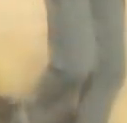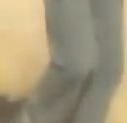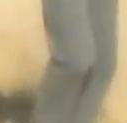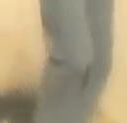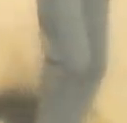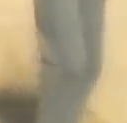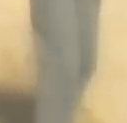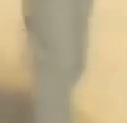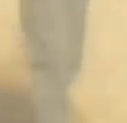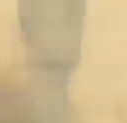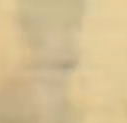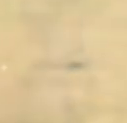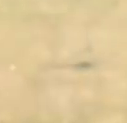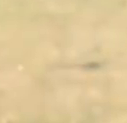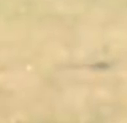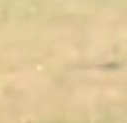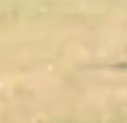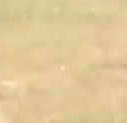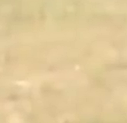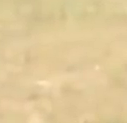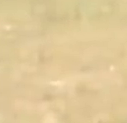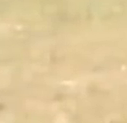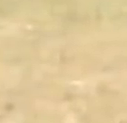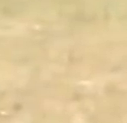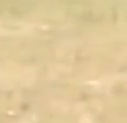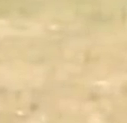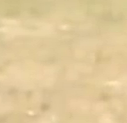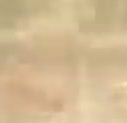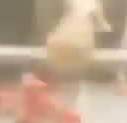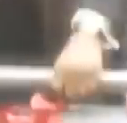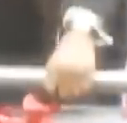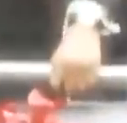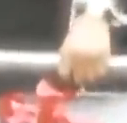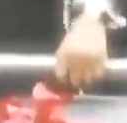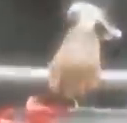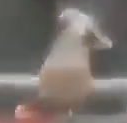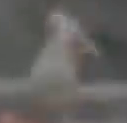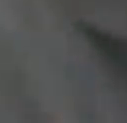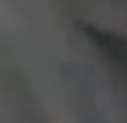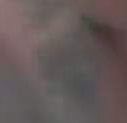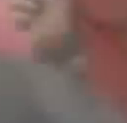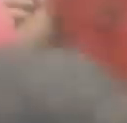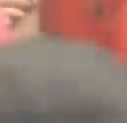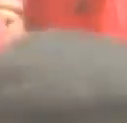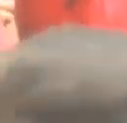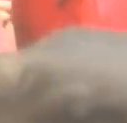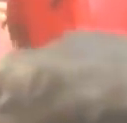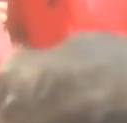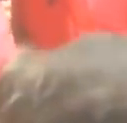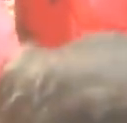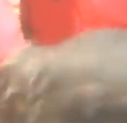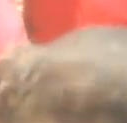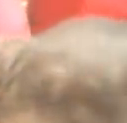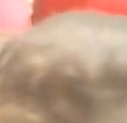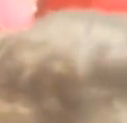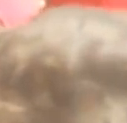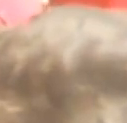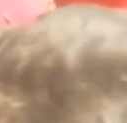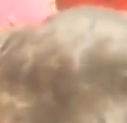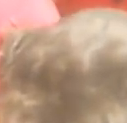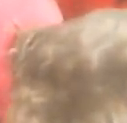Si soñé, si creí. Sabaneta de Barina, mi tierra natal. Si Simón me